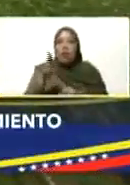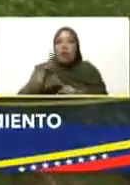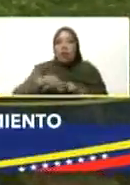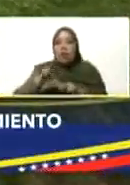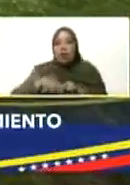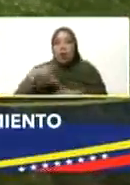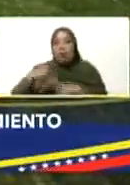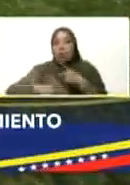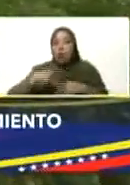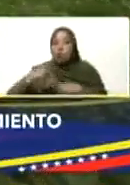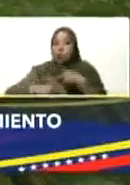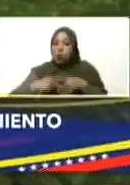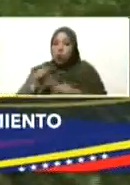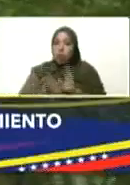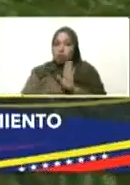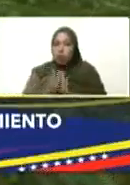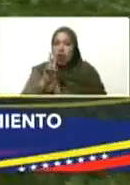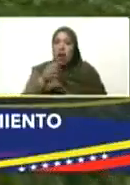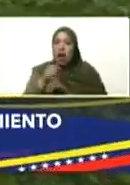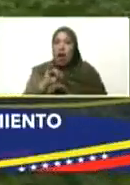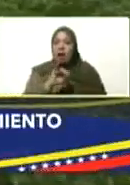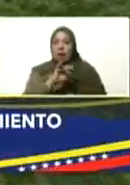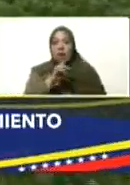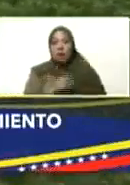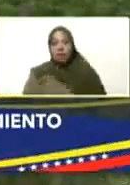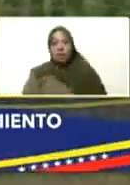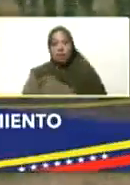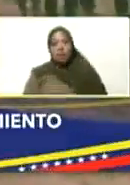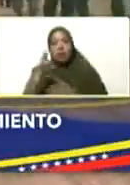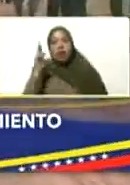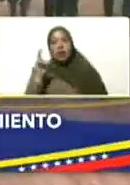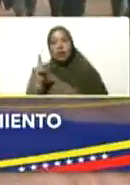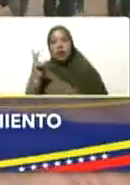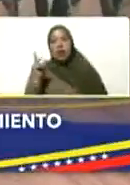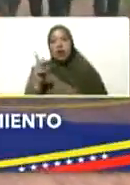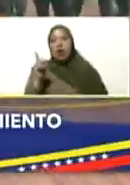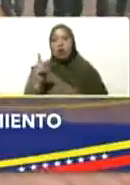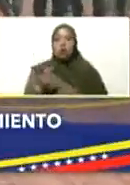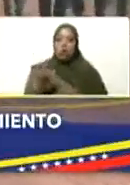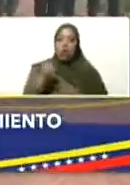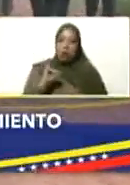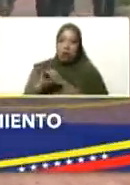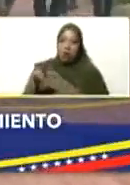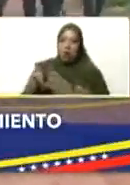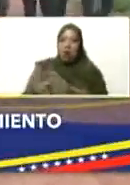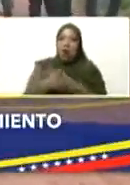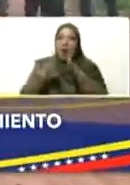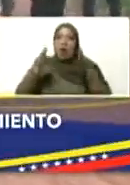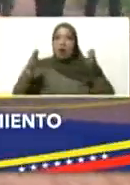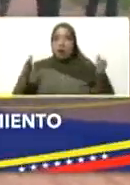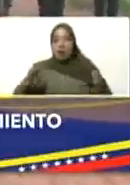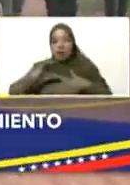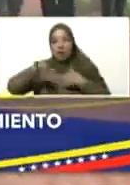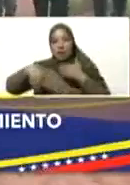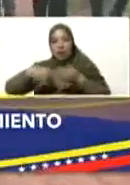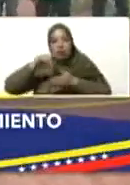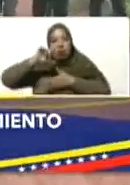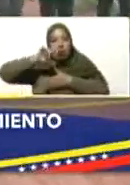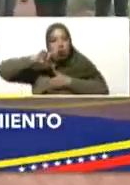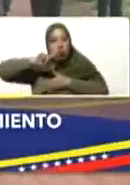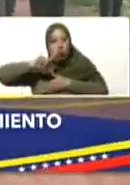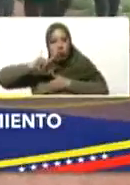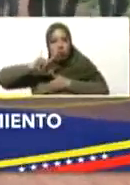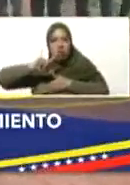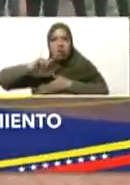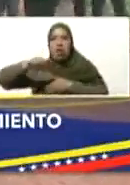altamente productivos. Además, para la industria. Este es el segundo acuífero más grande de nuestro continente,